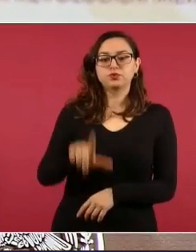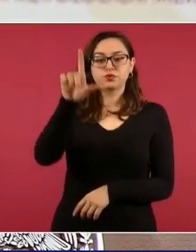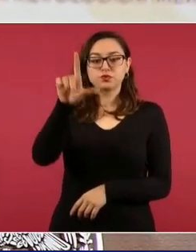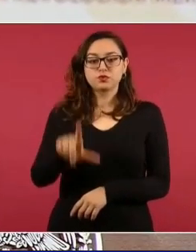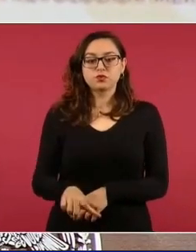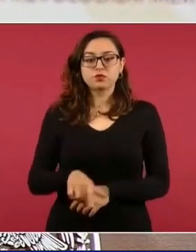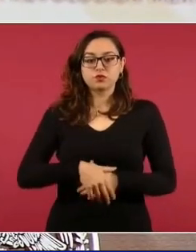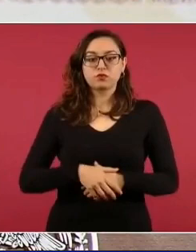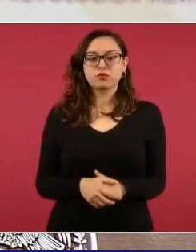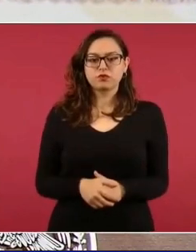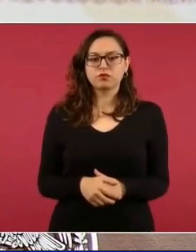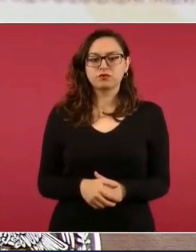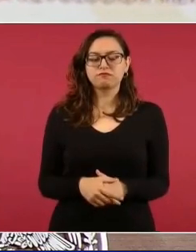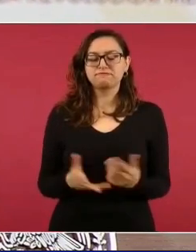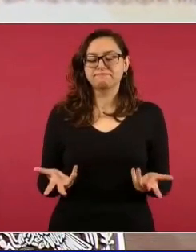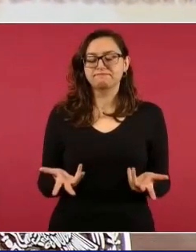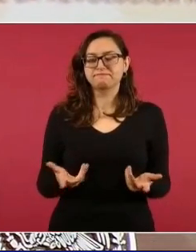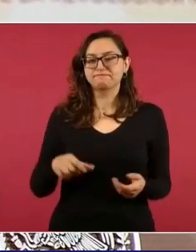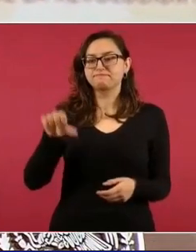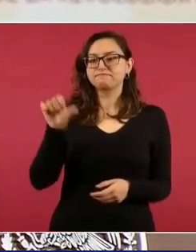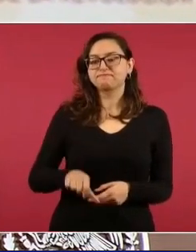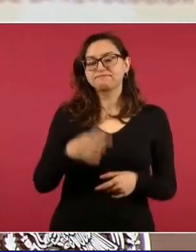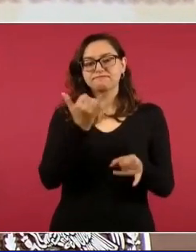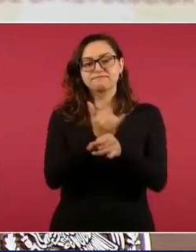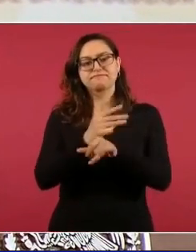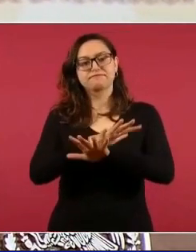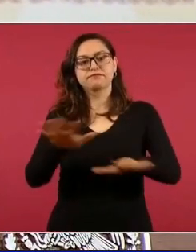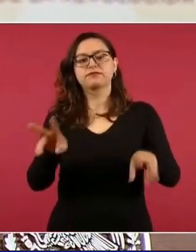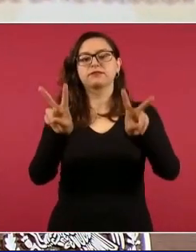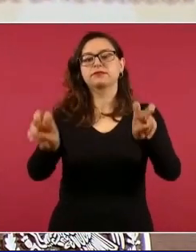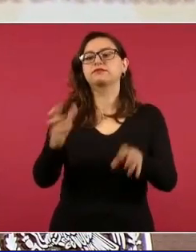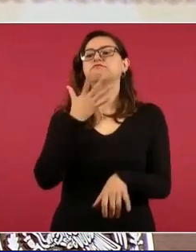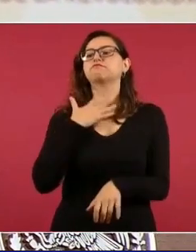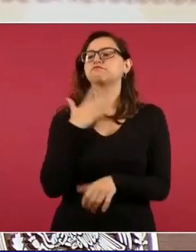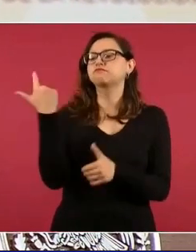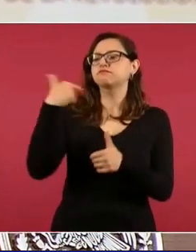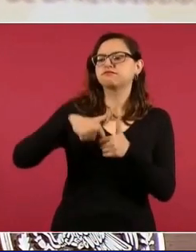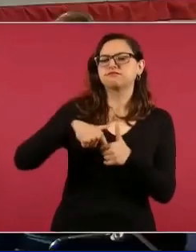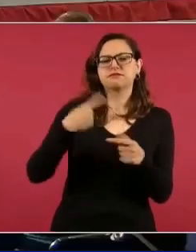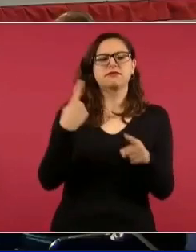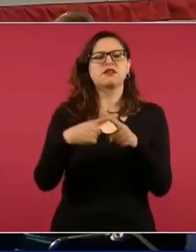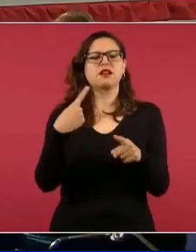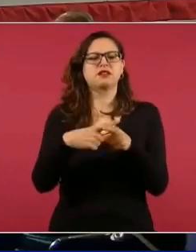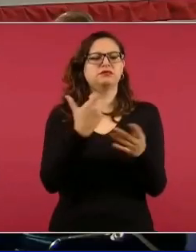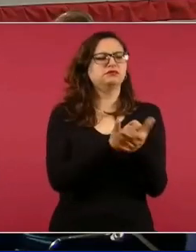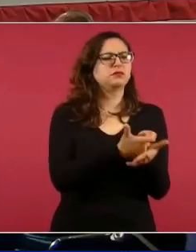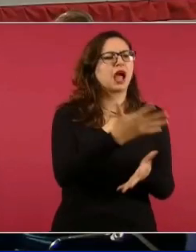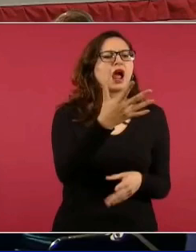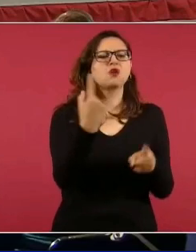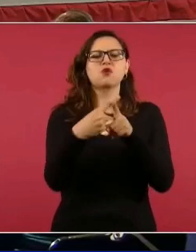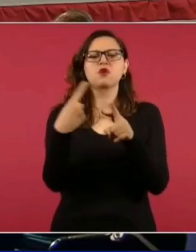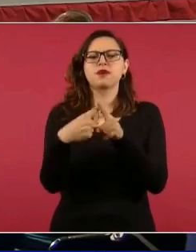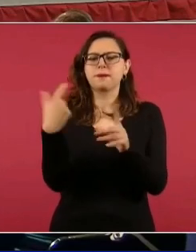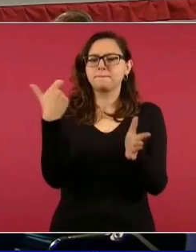informe sobre quién es quién en los precios. Vamos con Ricardo Sheffield,